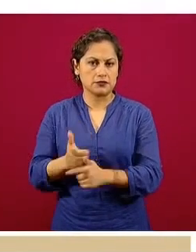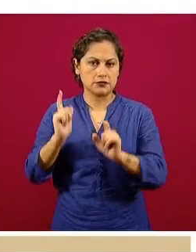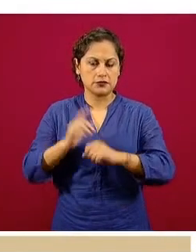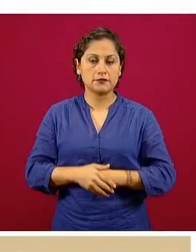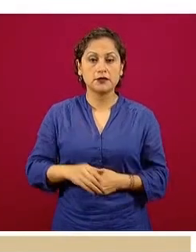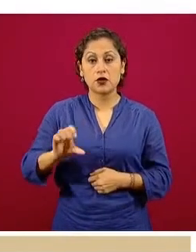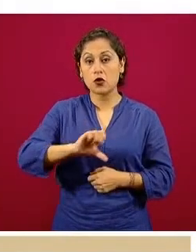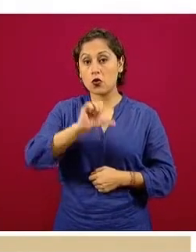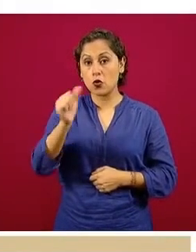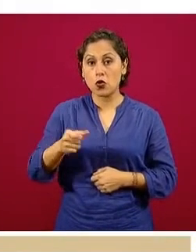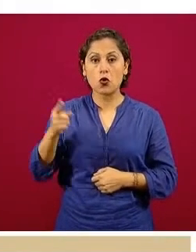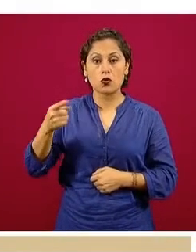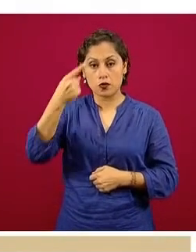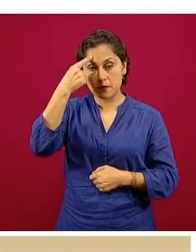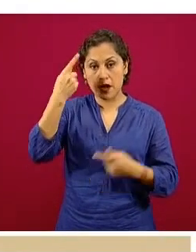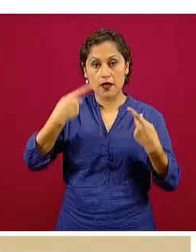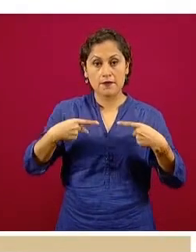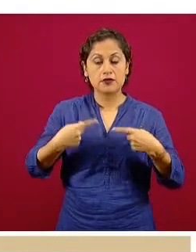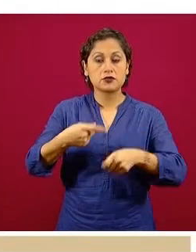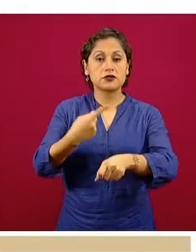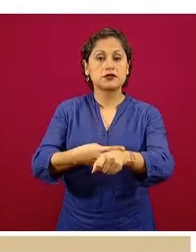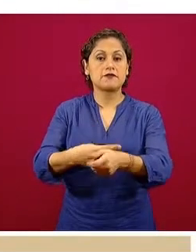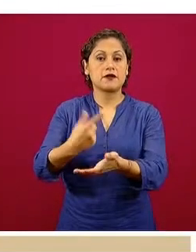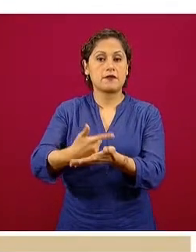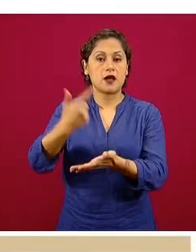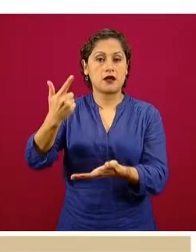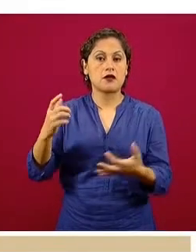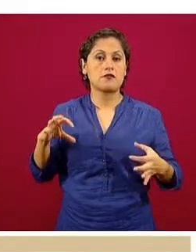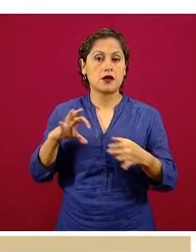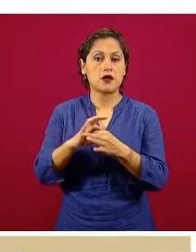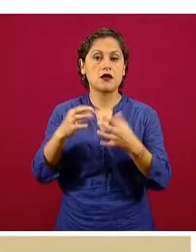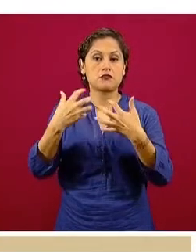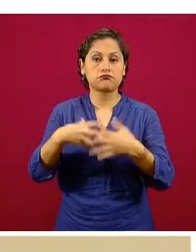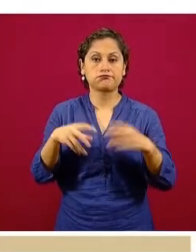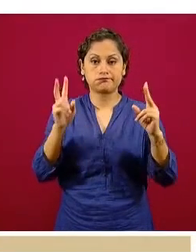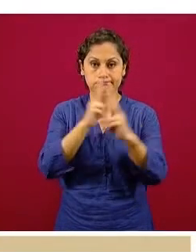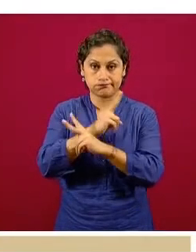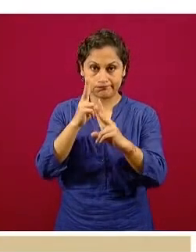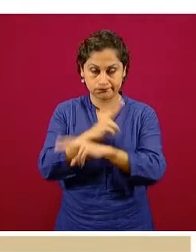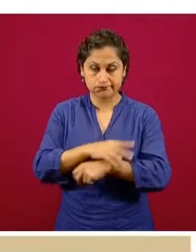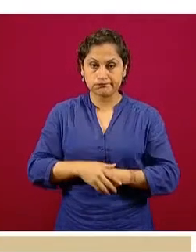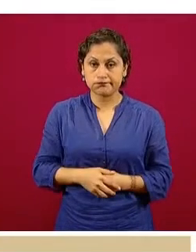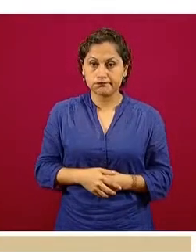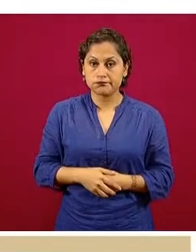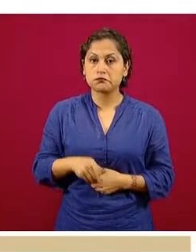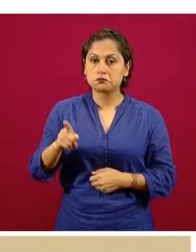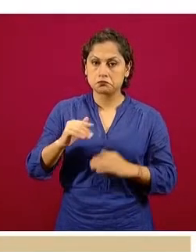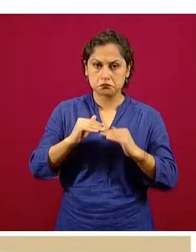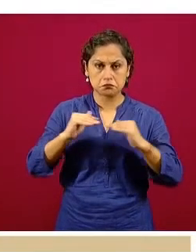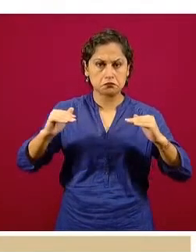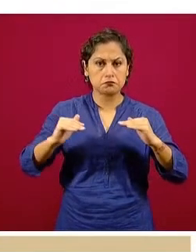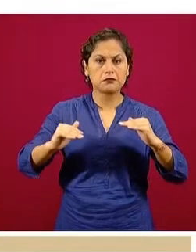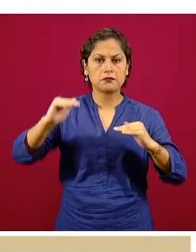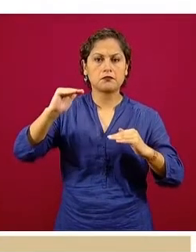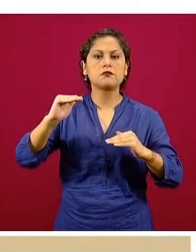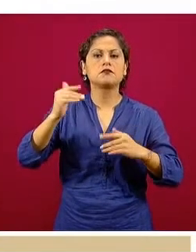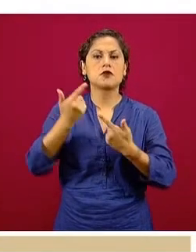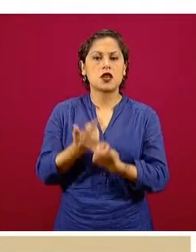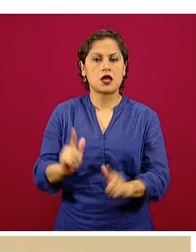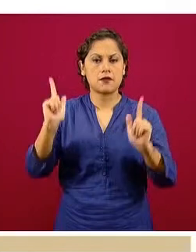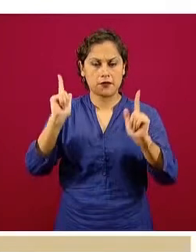camas críticas con ventilador para los pacientes más graves igual por encima del 30% de esta